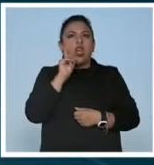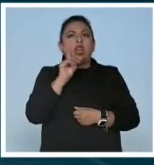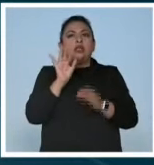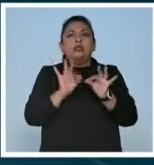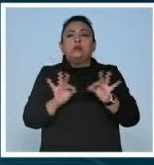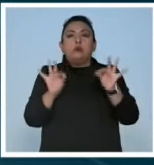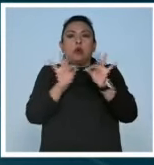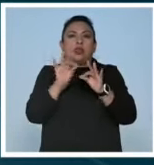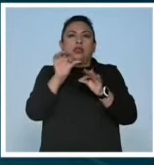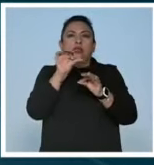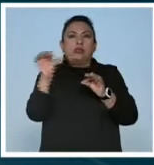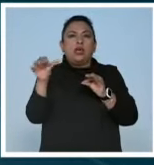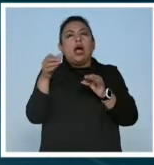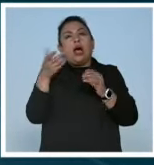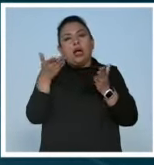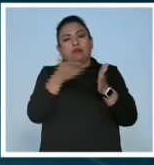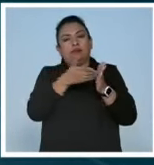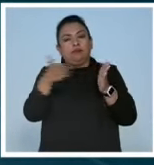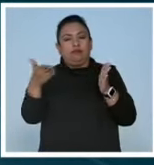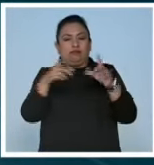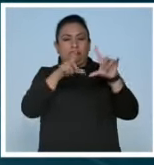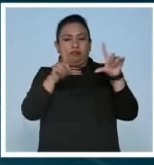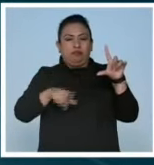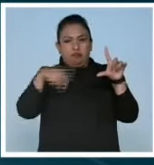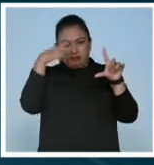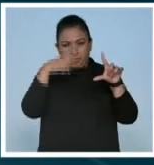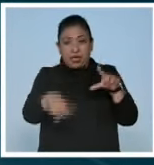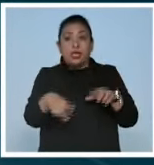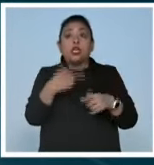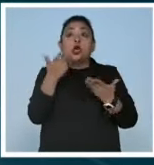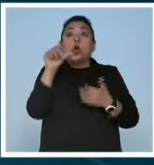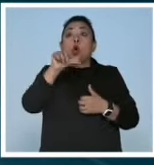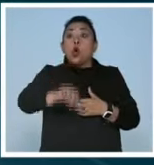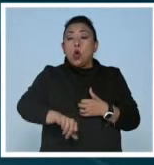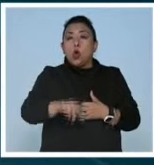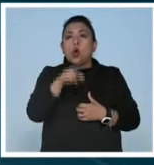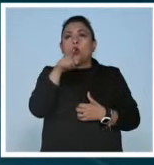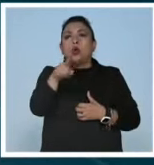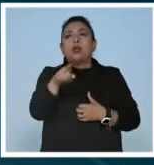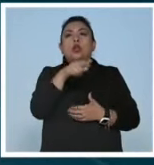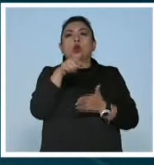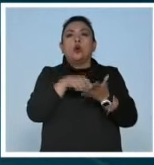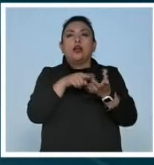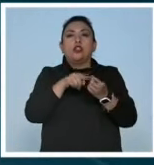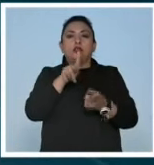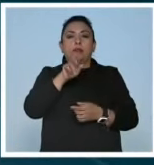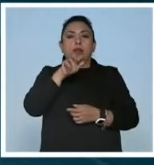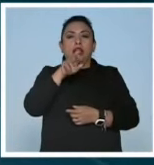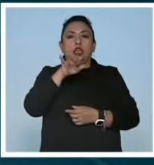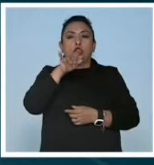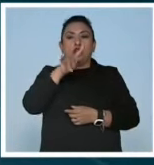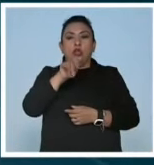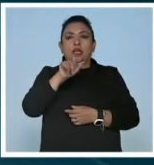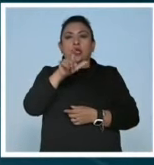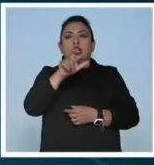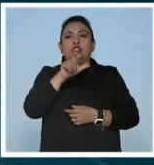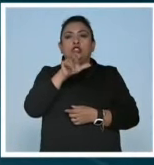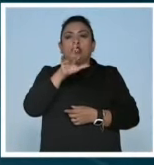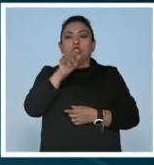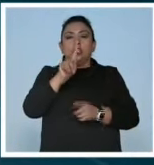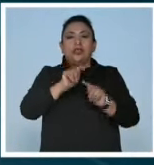piezas fundamentales en la construcción de esta nación. Actualmente se encuentra en la Pinacoteca Desiderio Hernández Xochitiotzin